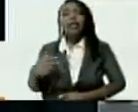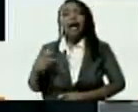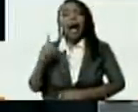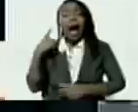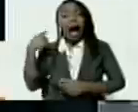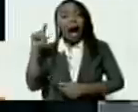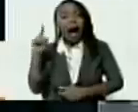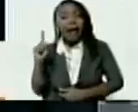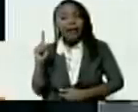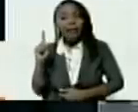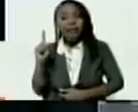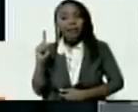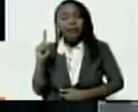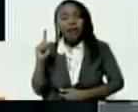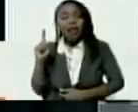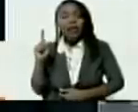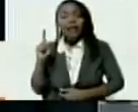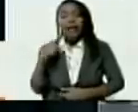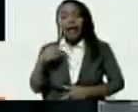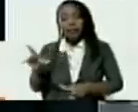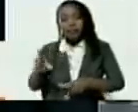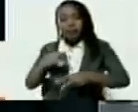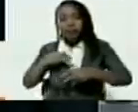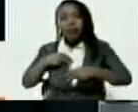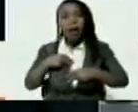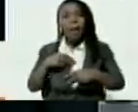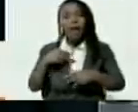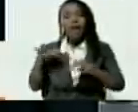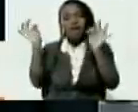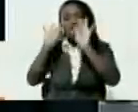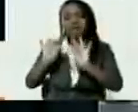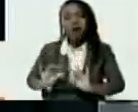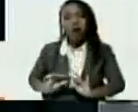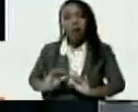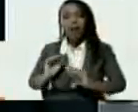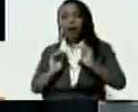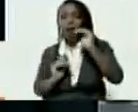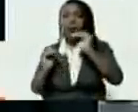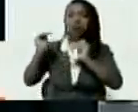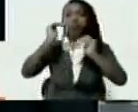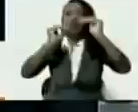medidas que vayan escalando hacia la protección.